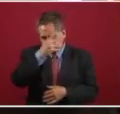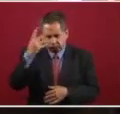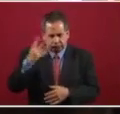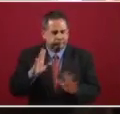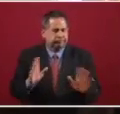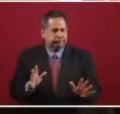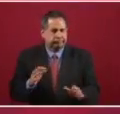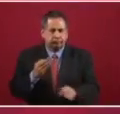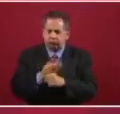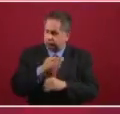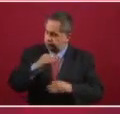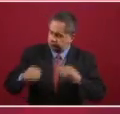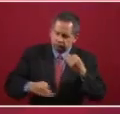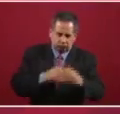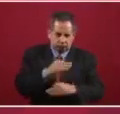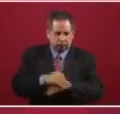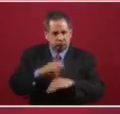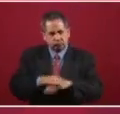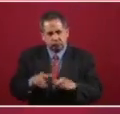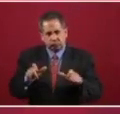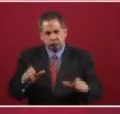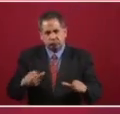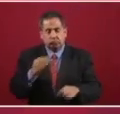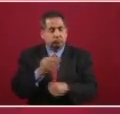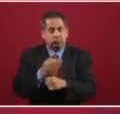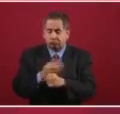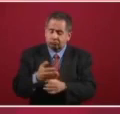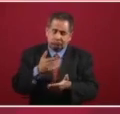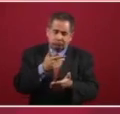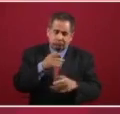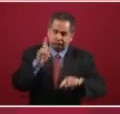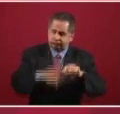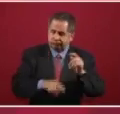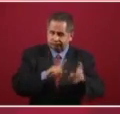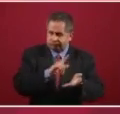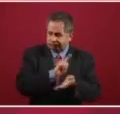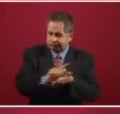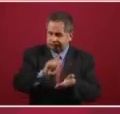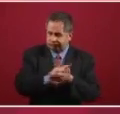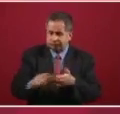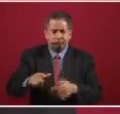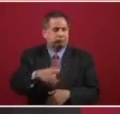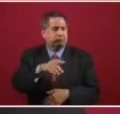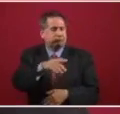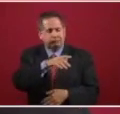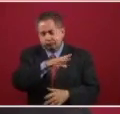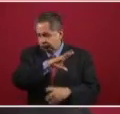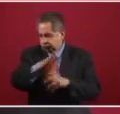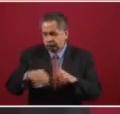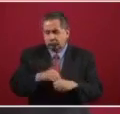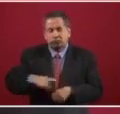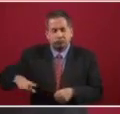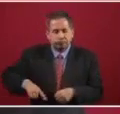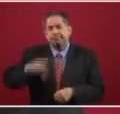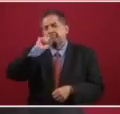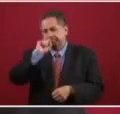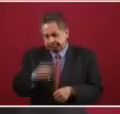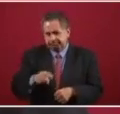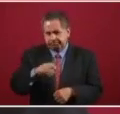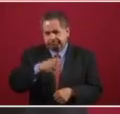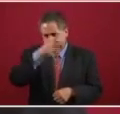en todos los casos. Y se está limpiando el gobierno en general.